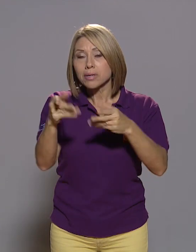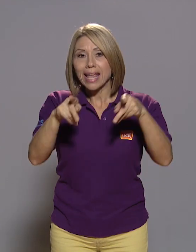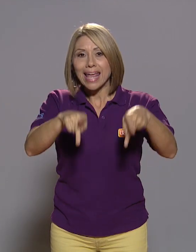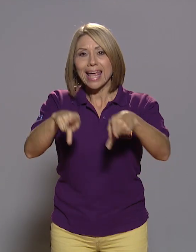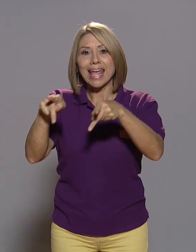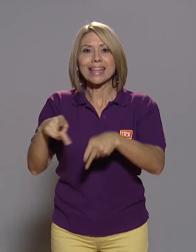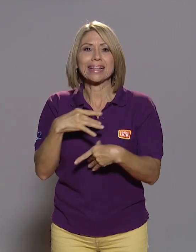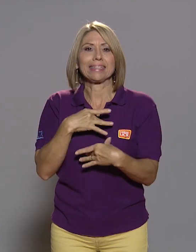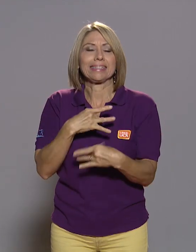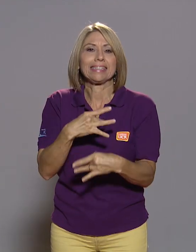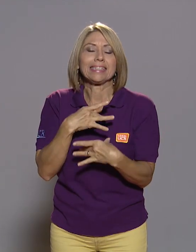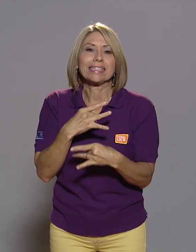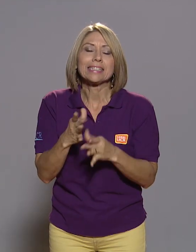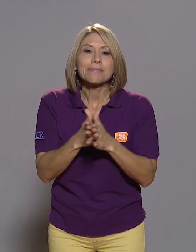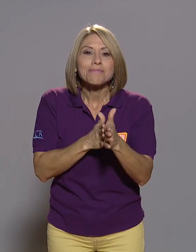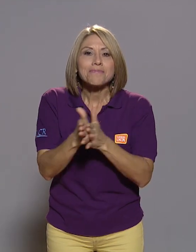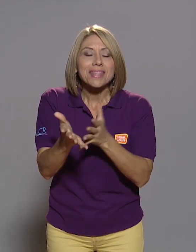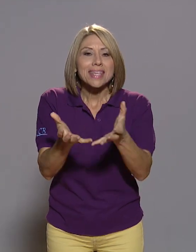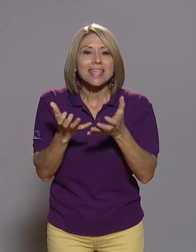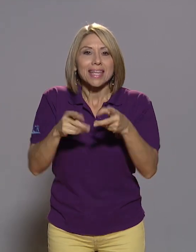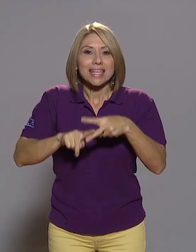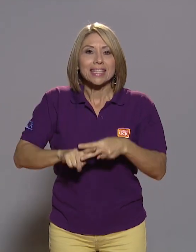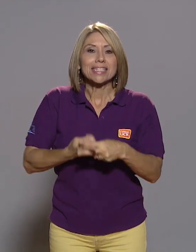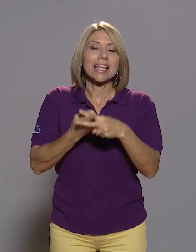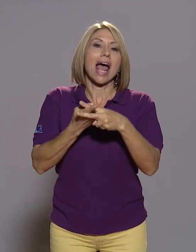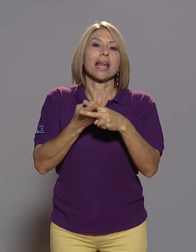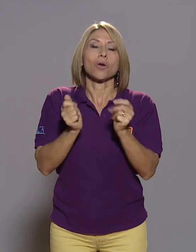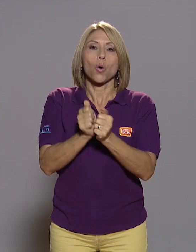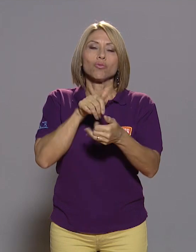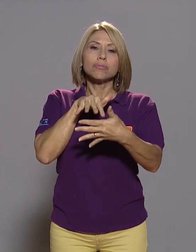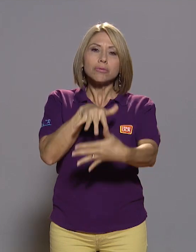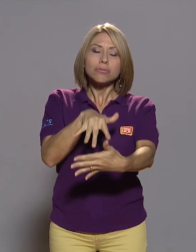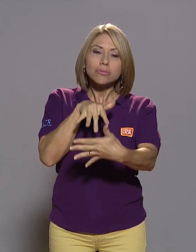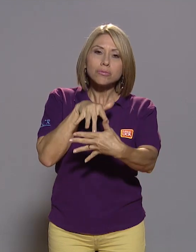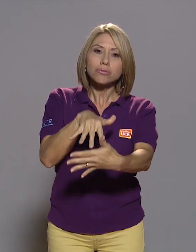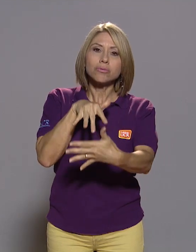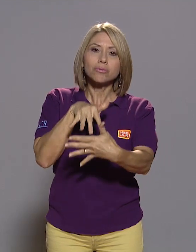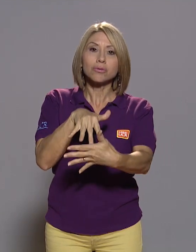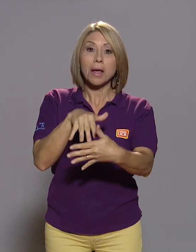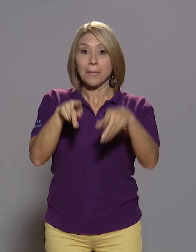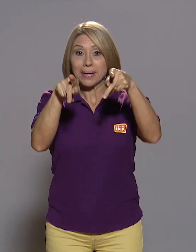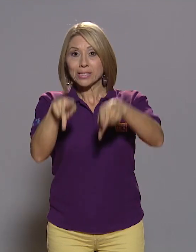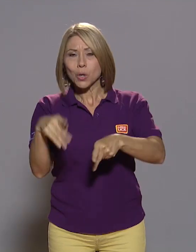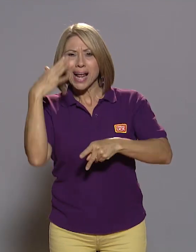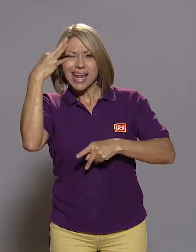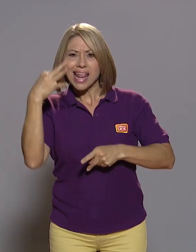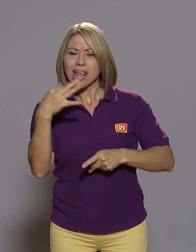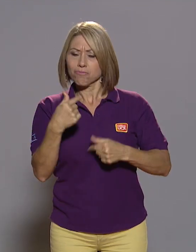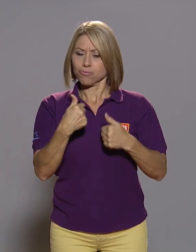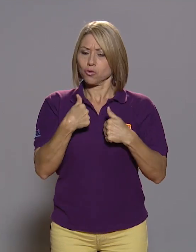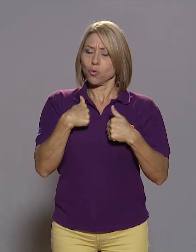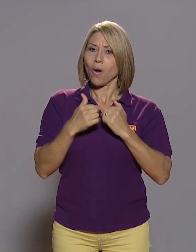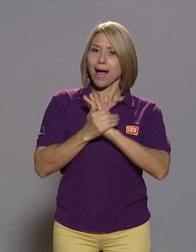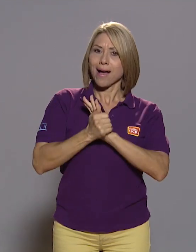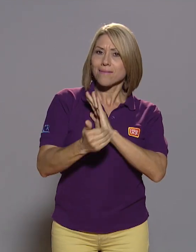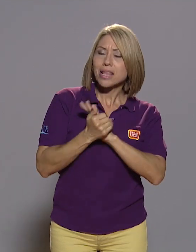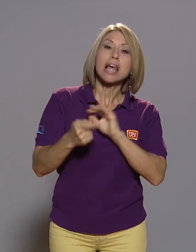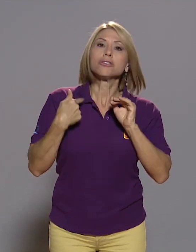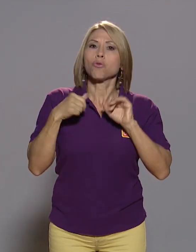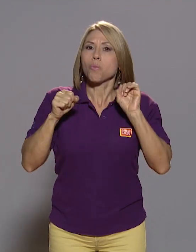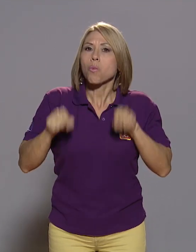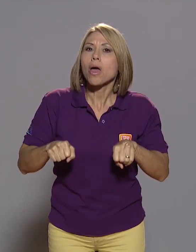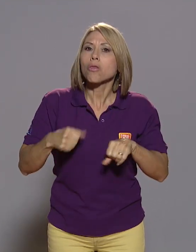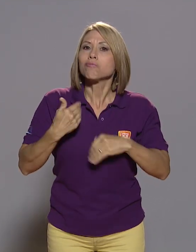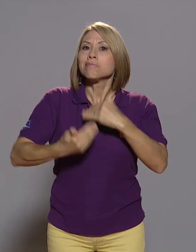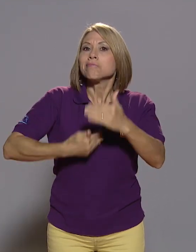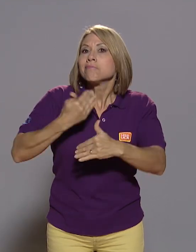en iniciar con este proceso de formación, que considera que tiene habilidades, ¿verdad?, para asumir este rol y que puede